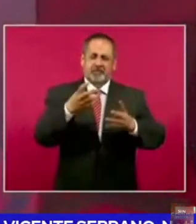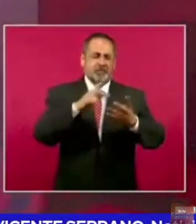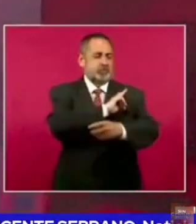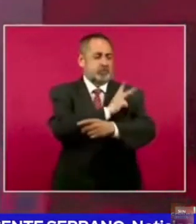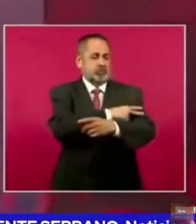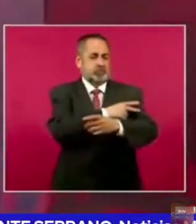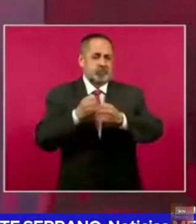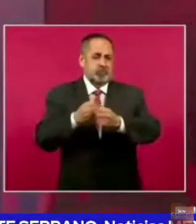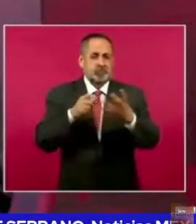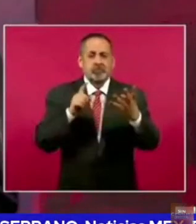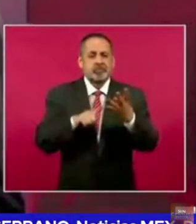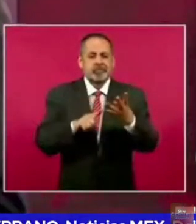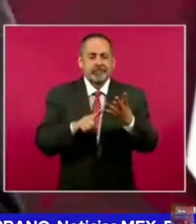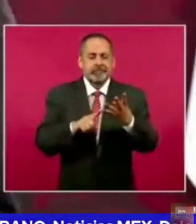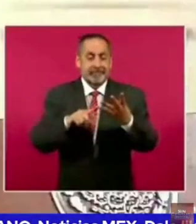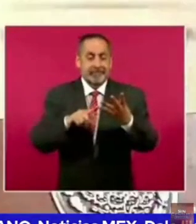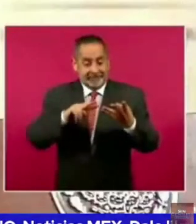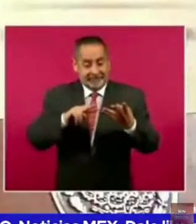llegaron a ser